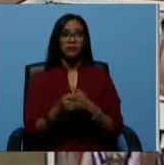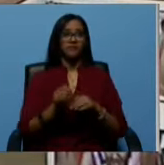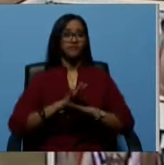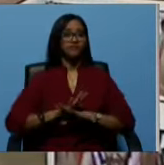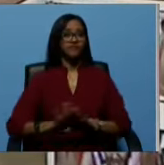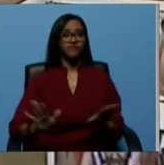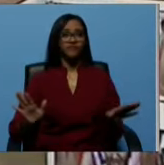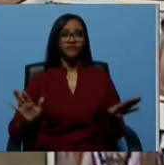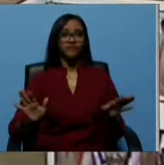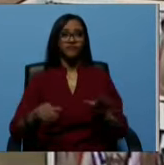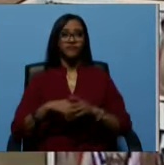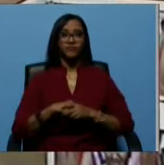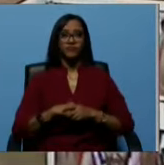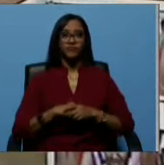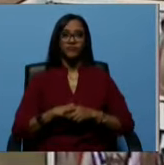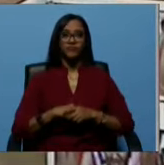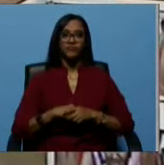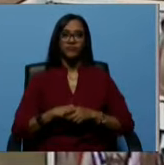listo pues.